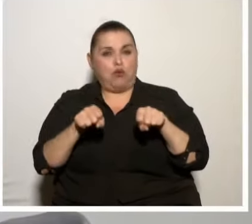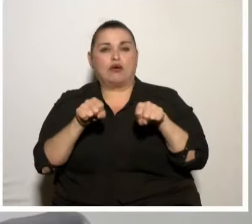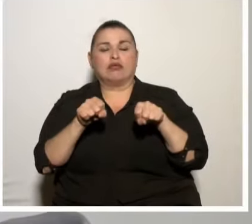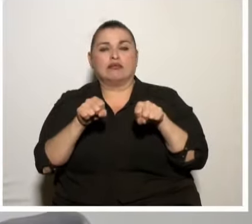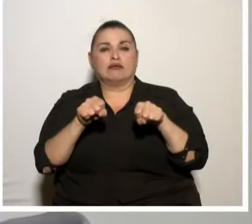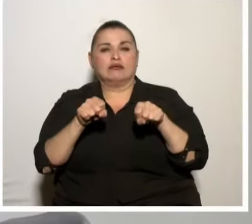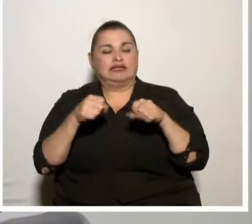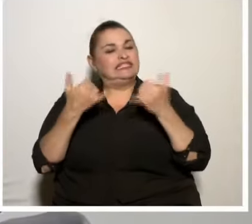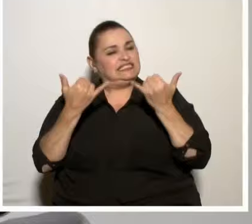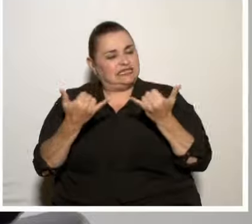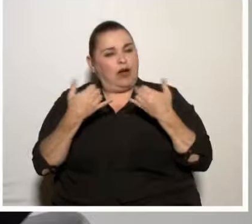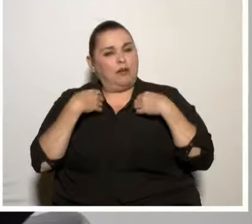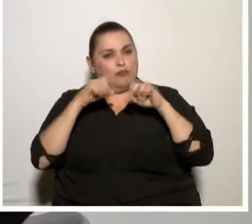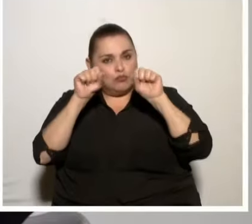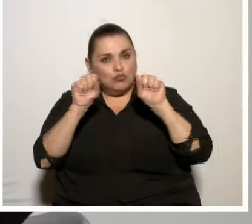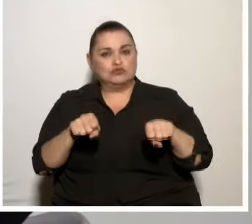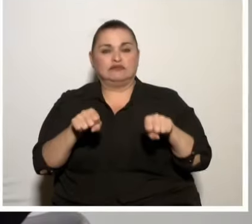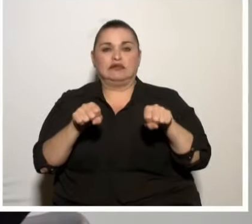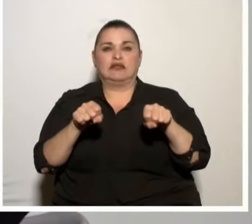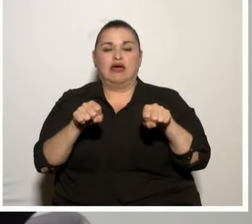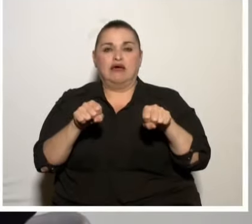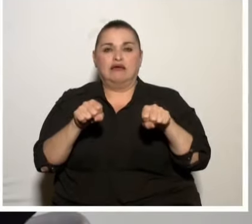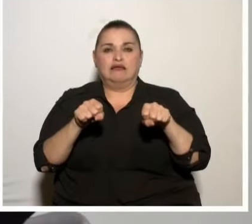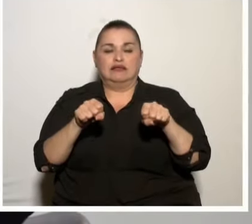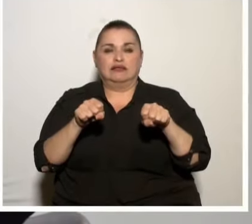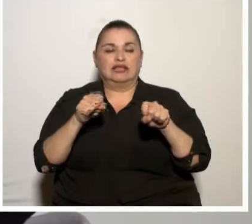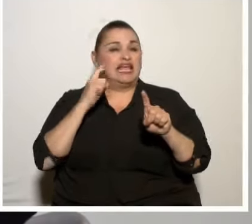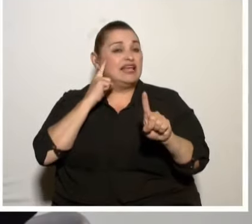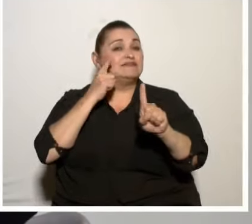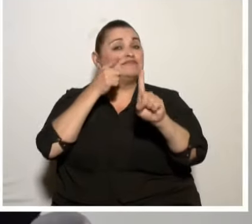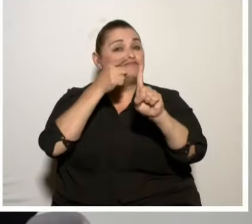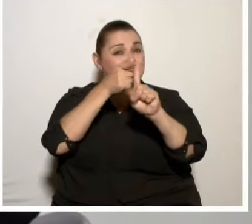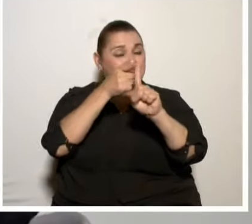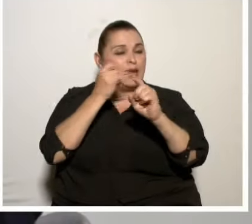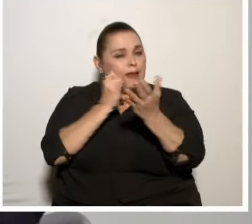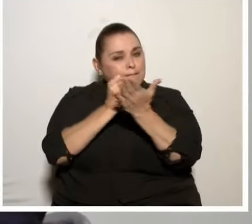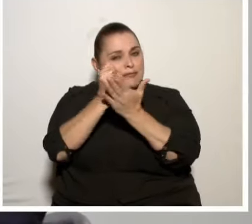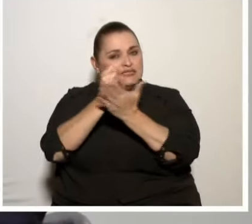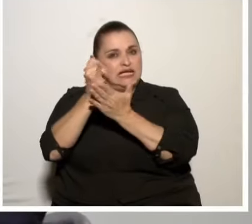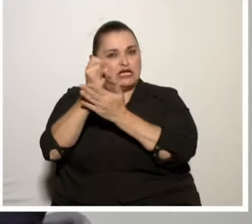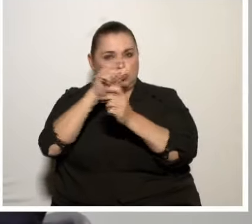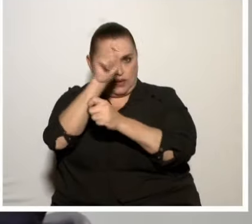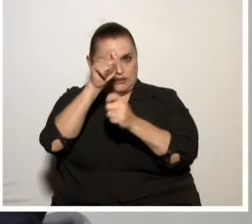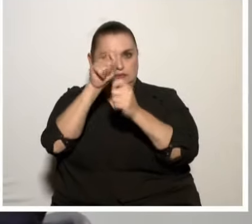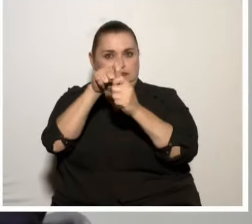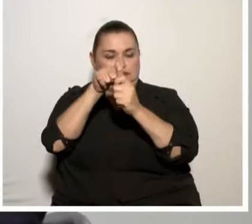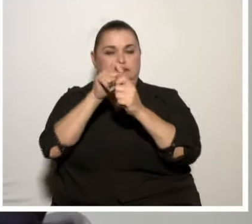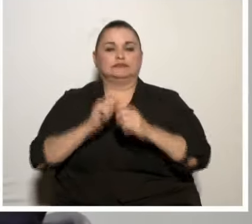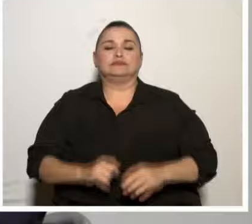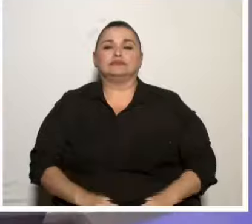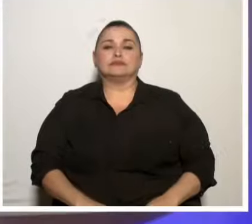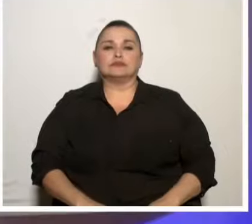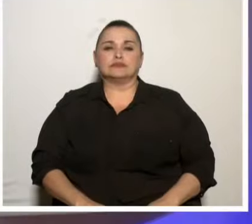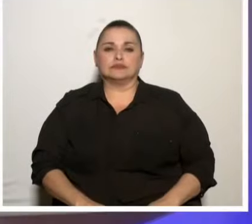tener ya la posibilidad de ir a lo otro, que es ya la investigación concreta.